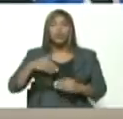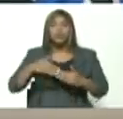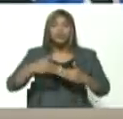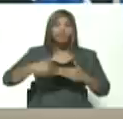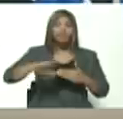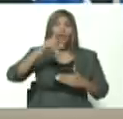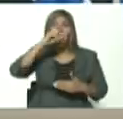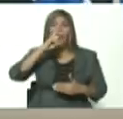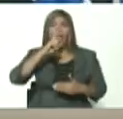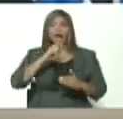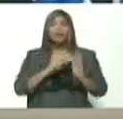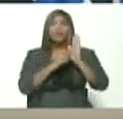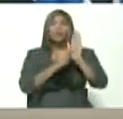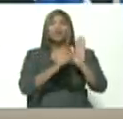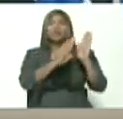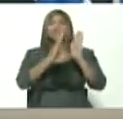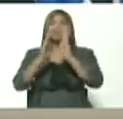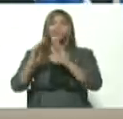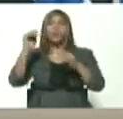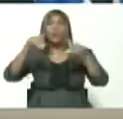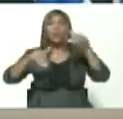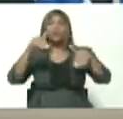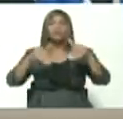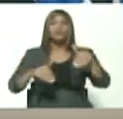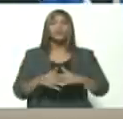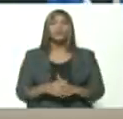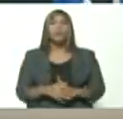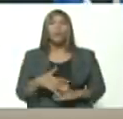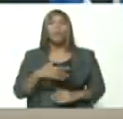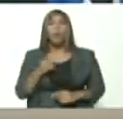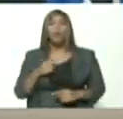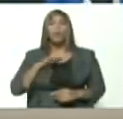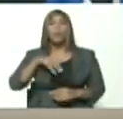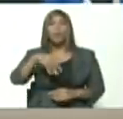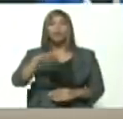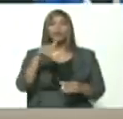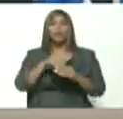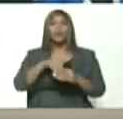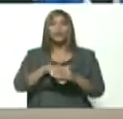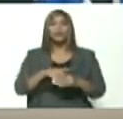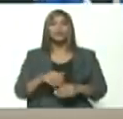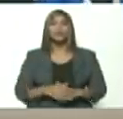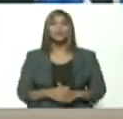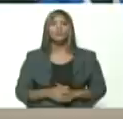el cronograma electoral que nos lleve, ¿verdad?, con bien a los próximos comicios.